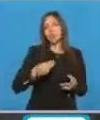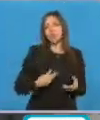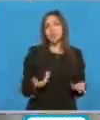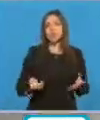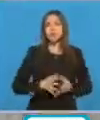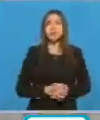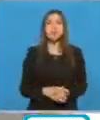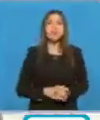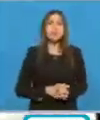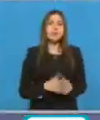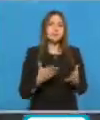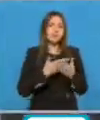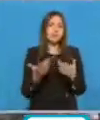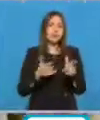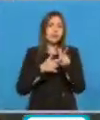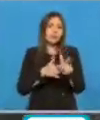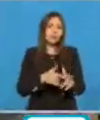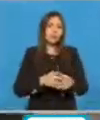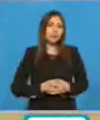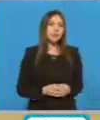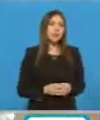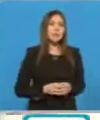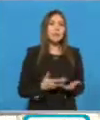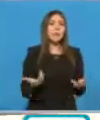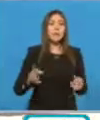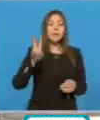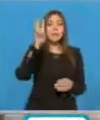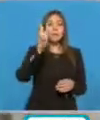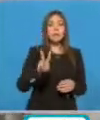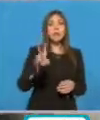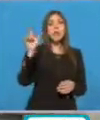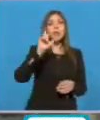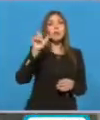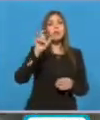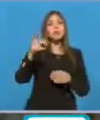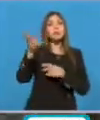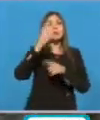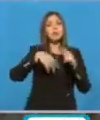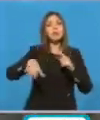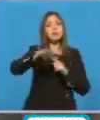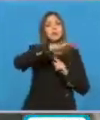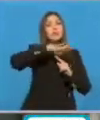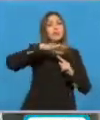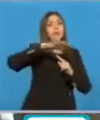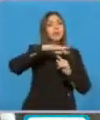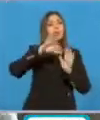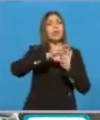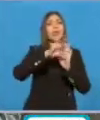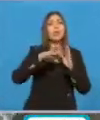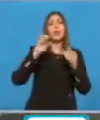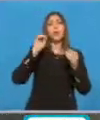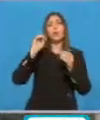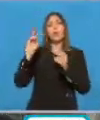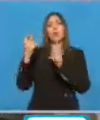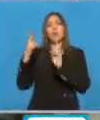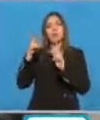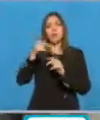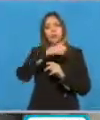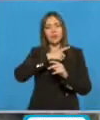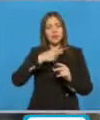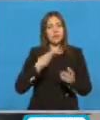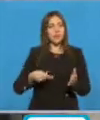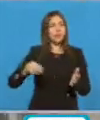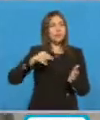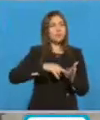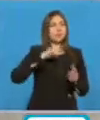seguirle por acá. La verdad es que cuando venga por acá tío Alberto o sus vecinos, suban al